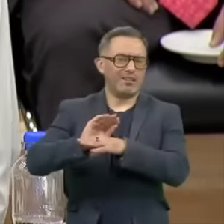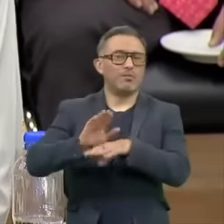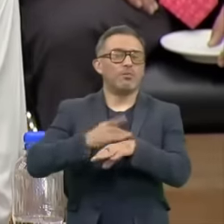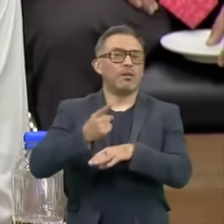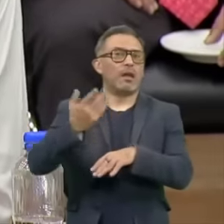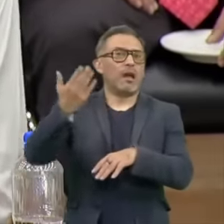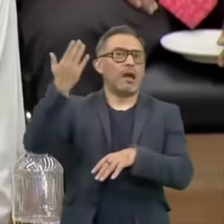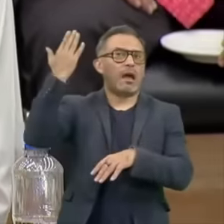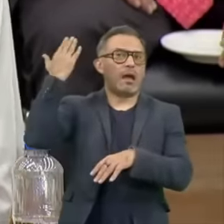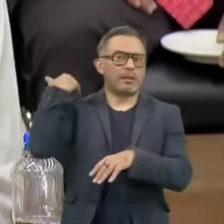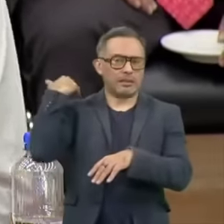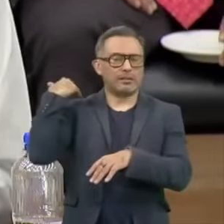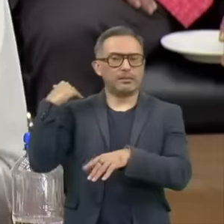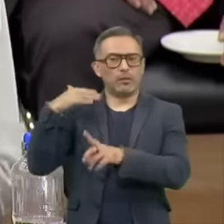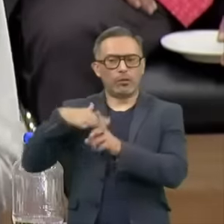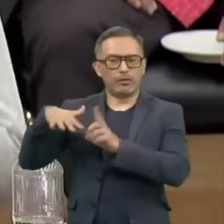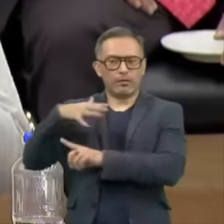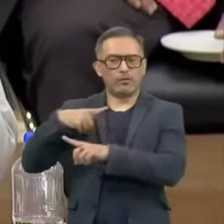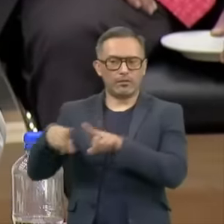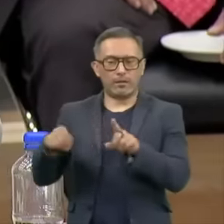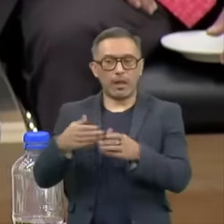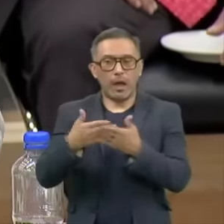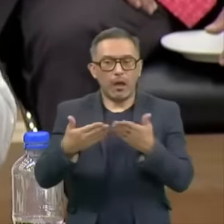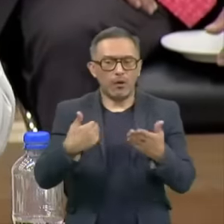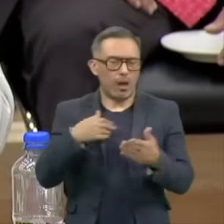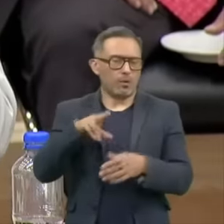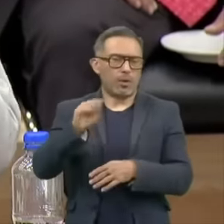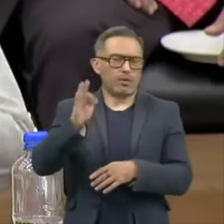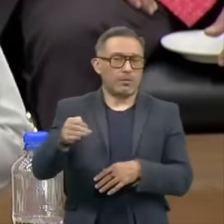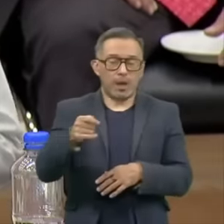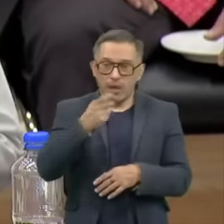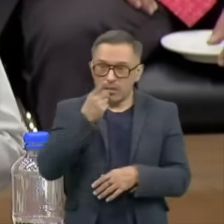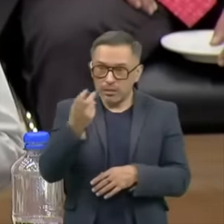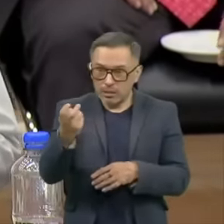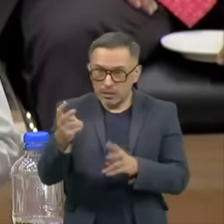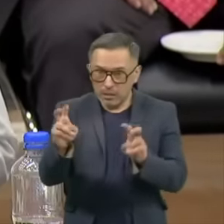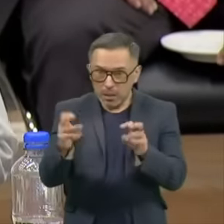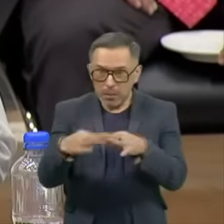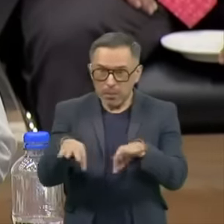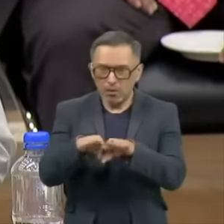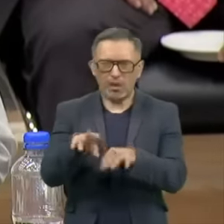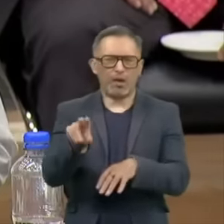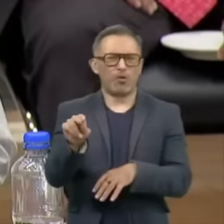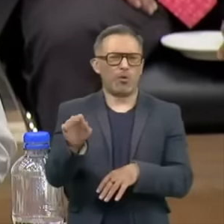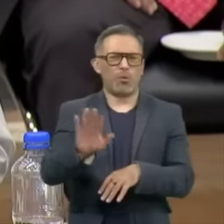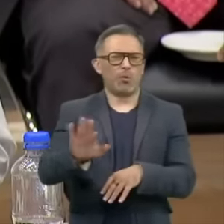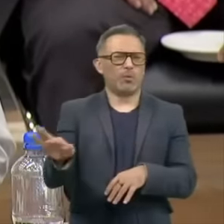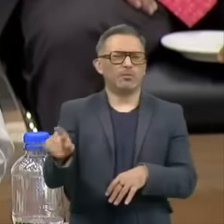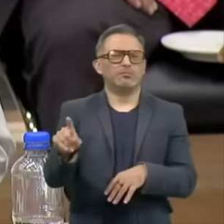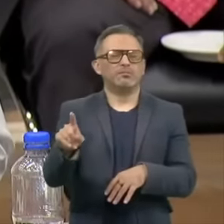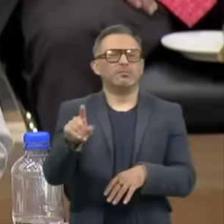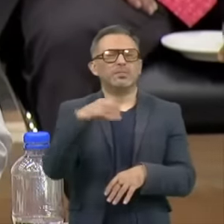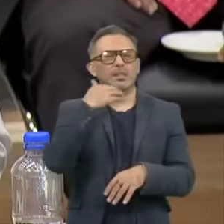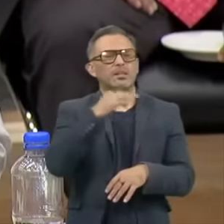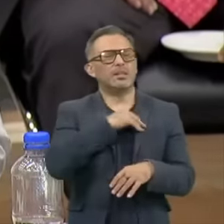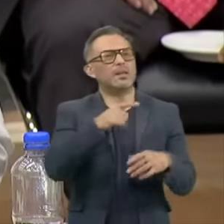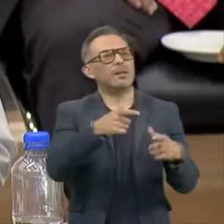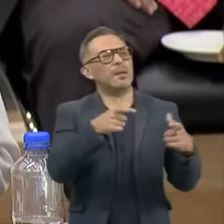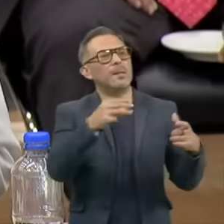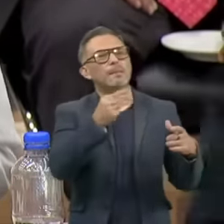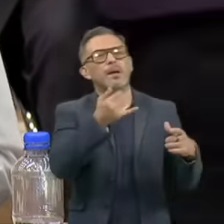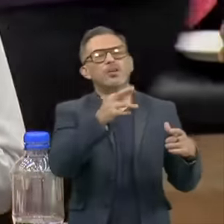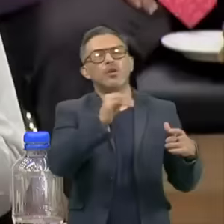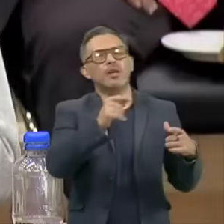lo que hoy está rechazando, ahora dice que eso no es importante, que lo importante es ver cómo se evita que tengamos la mayoría